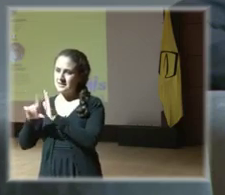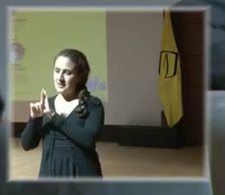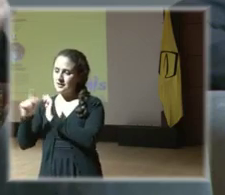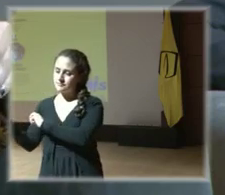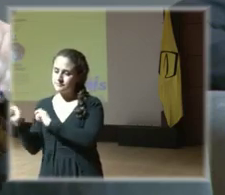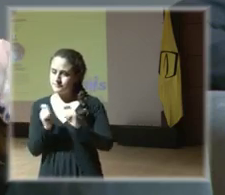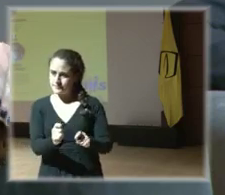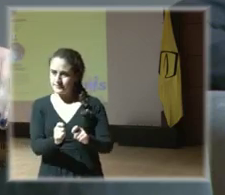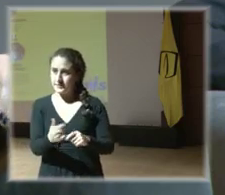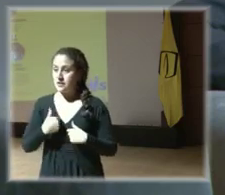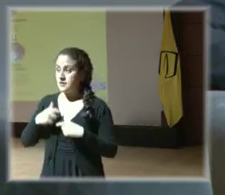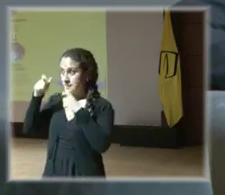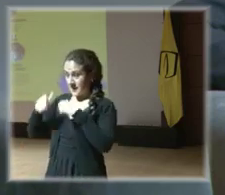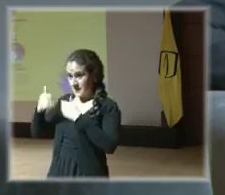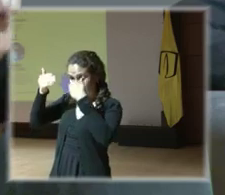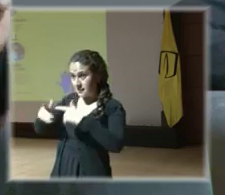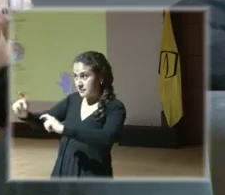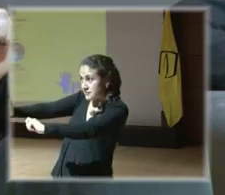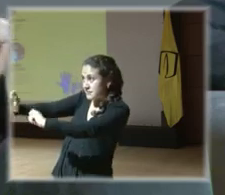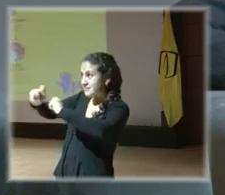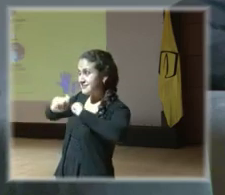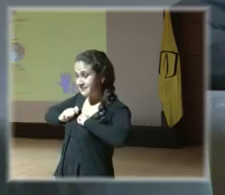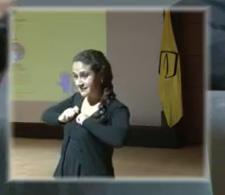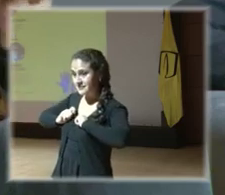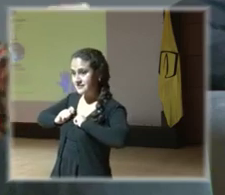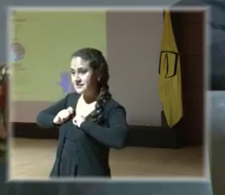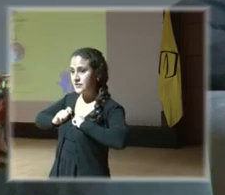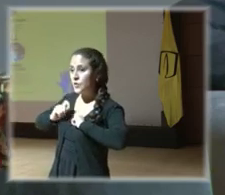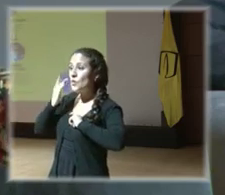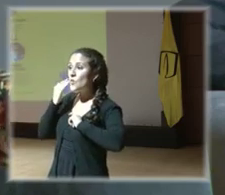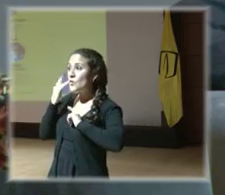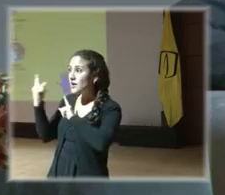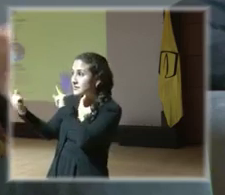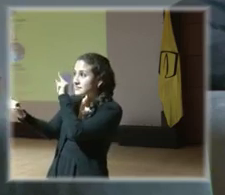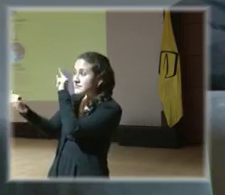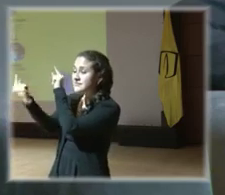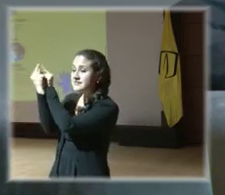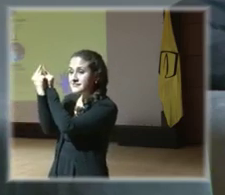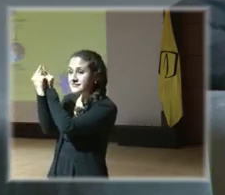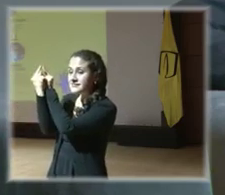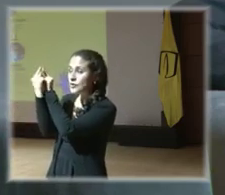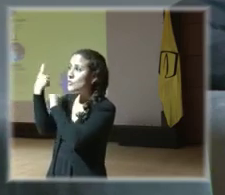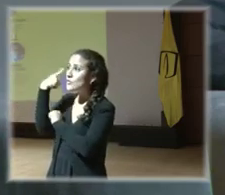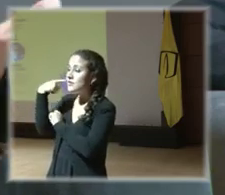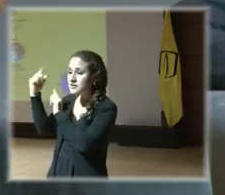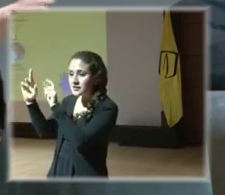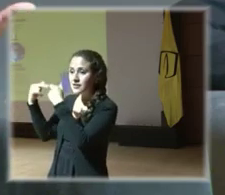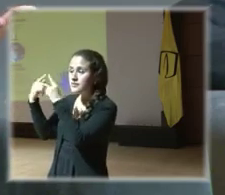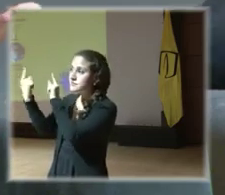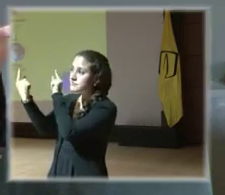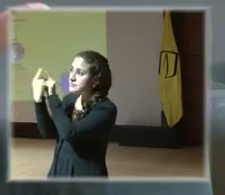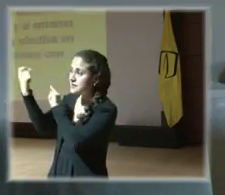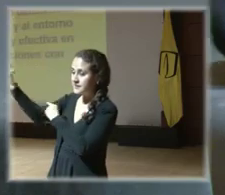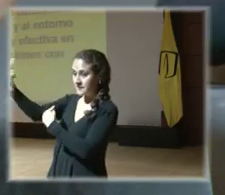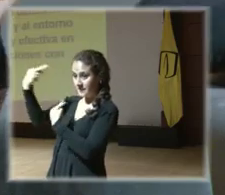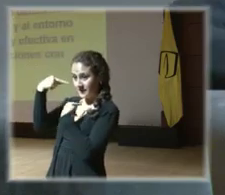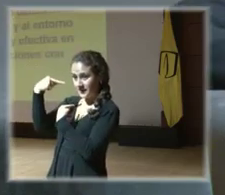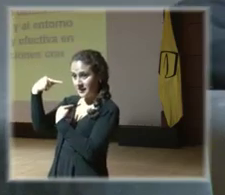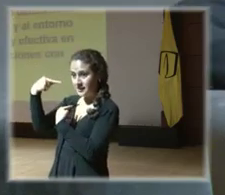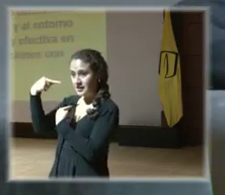con discapacidad que va a ser declarada interdicta únicamente se reúne con ese psiquiatra forense que emite el peritaje. Y el psiquiatra es